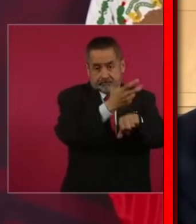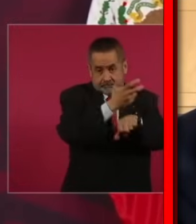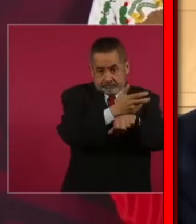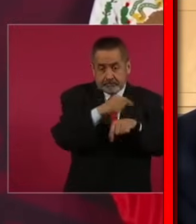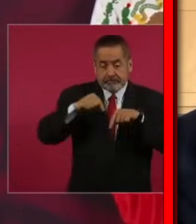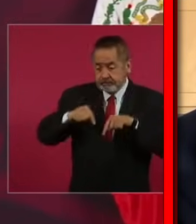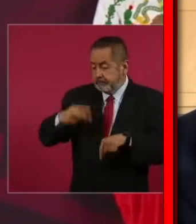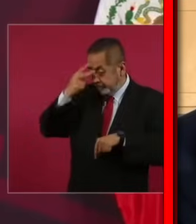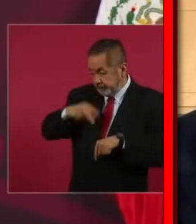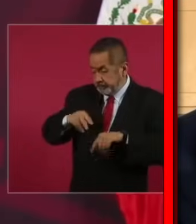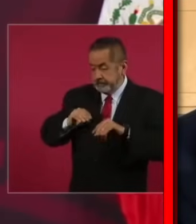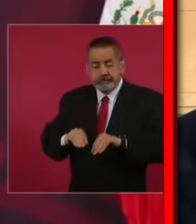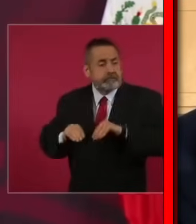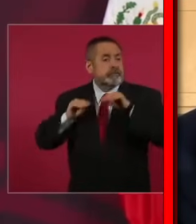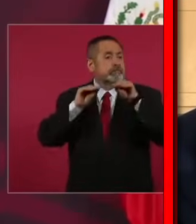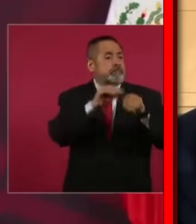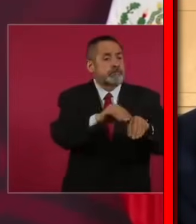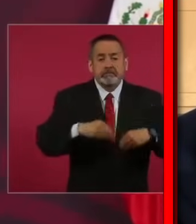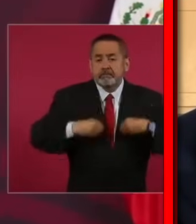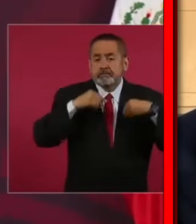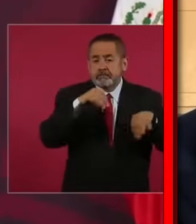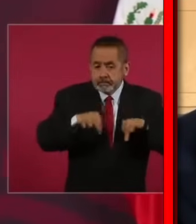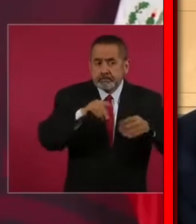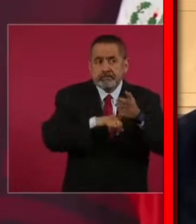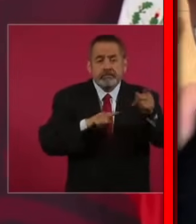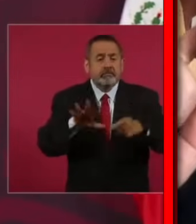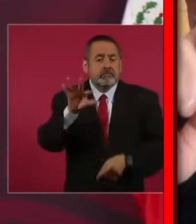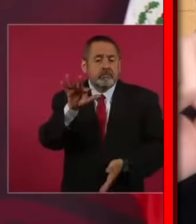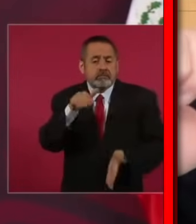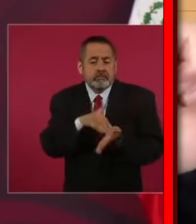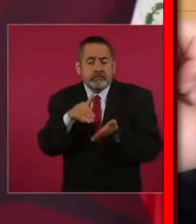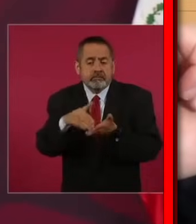honradamente en Estados Unidos 40 millones de